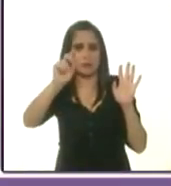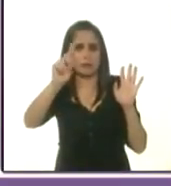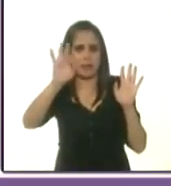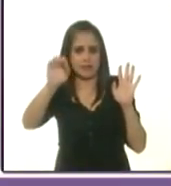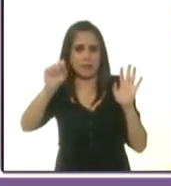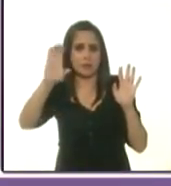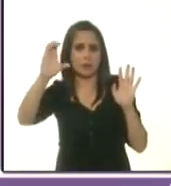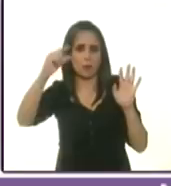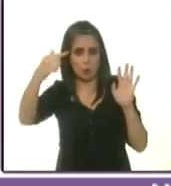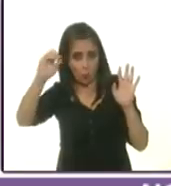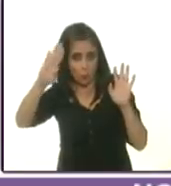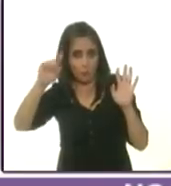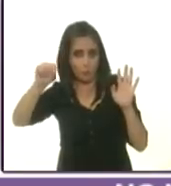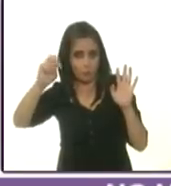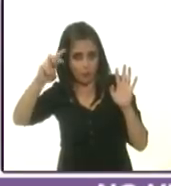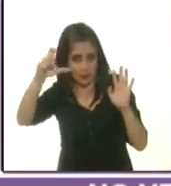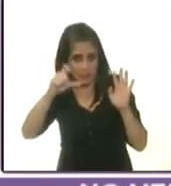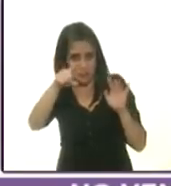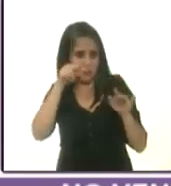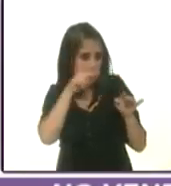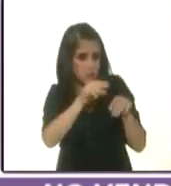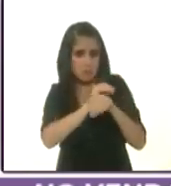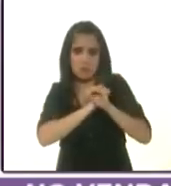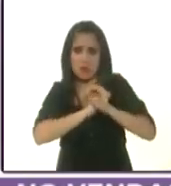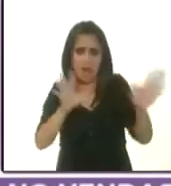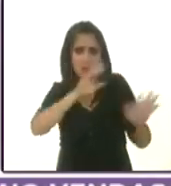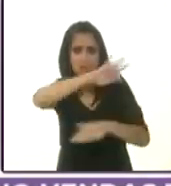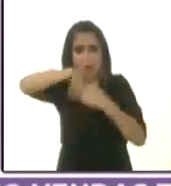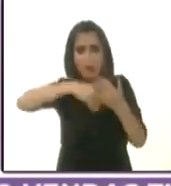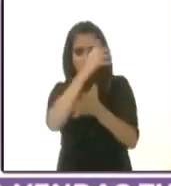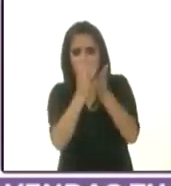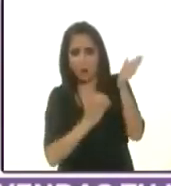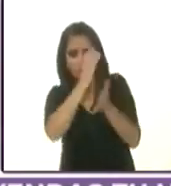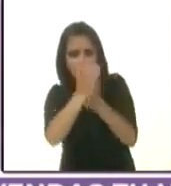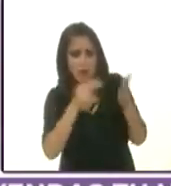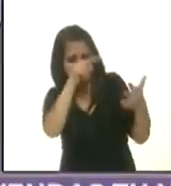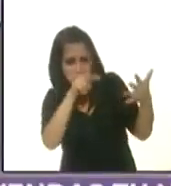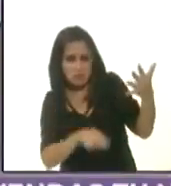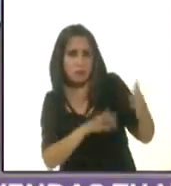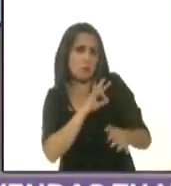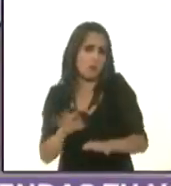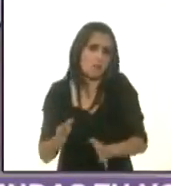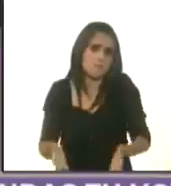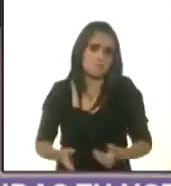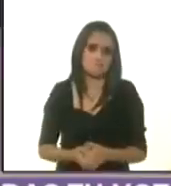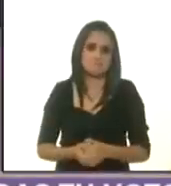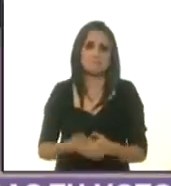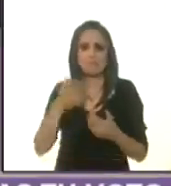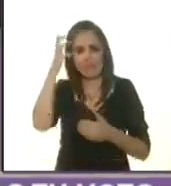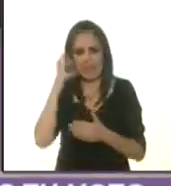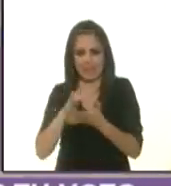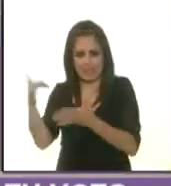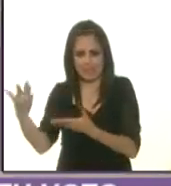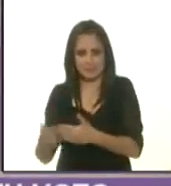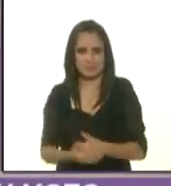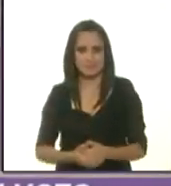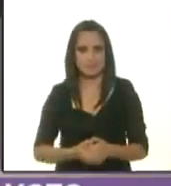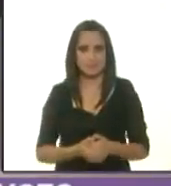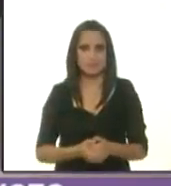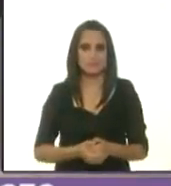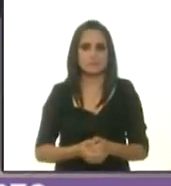punto mx 14 años después todos los contratos están disponibles muchísimas gracias candidata clave símbolo el